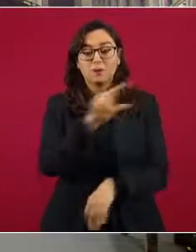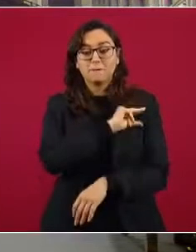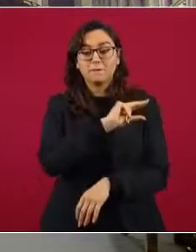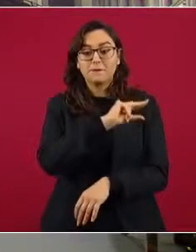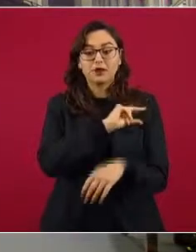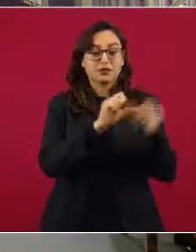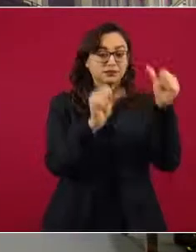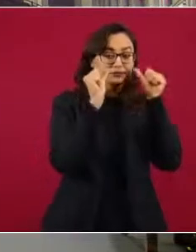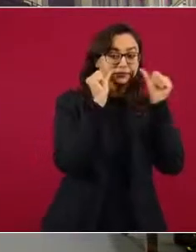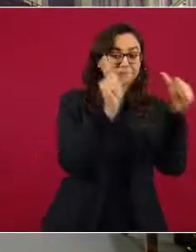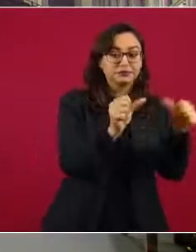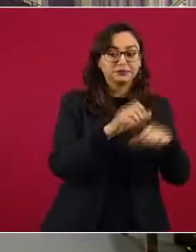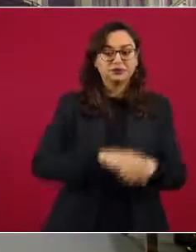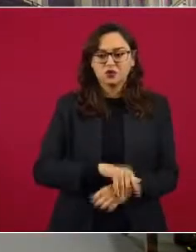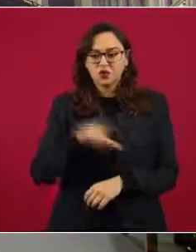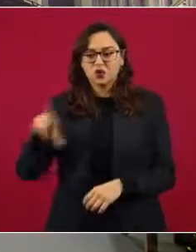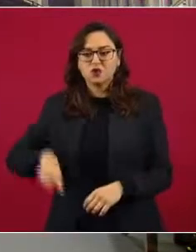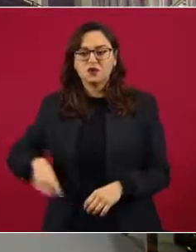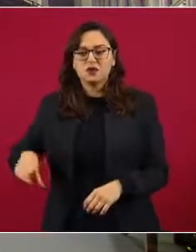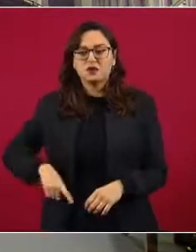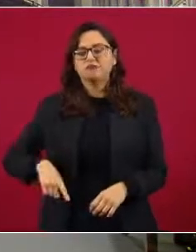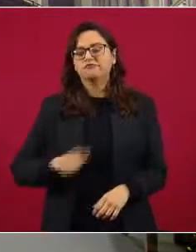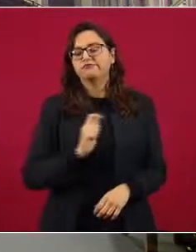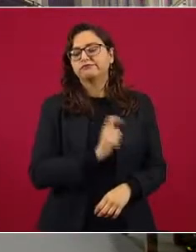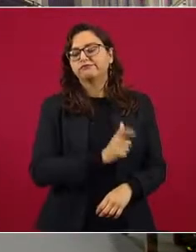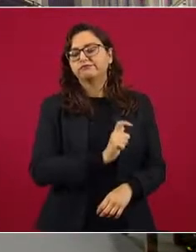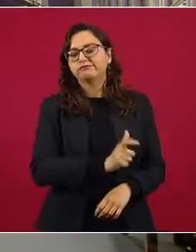Y el gobierno lo único que va a hacer es pagar